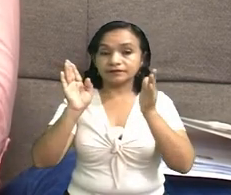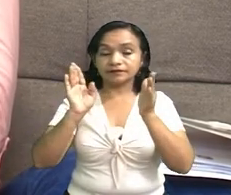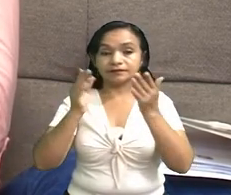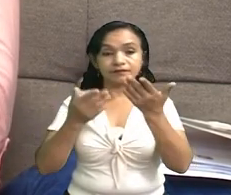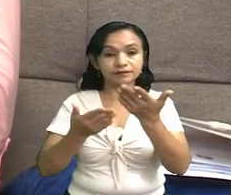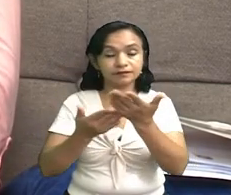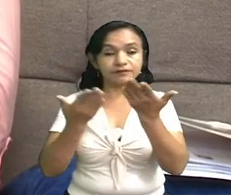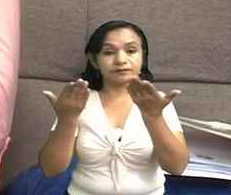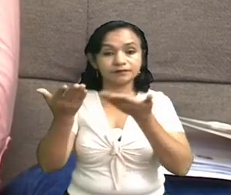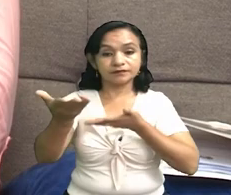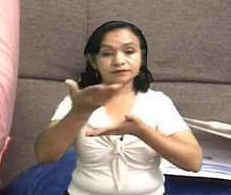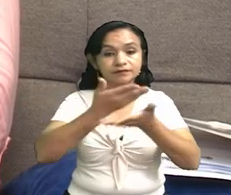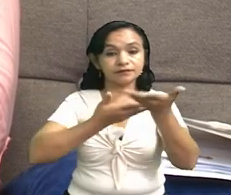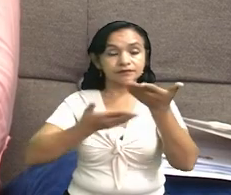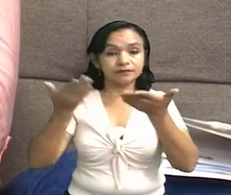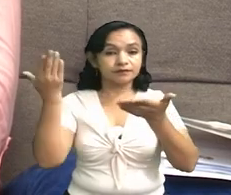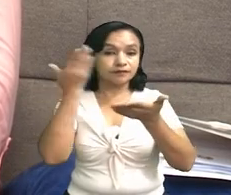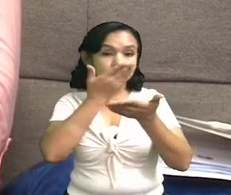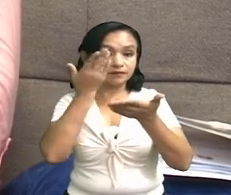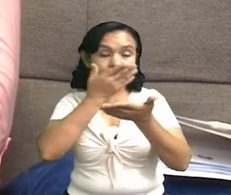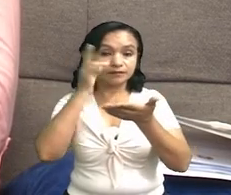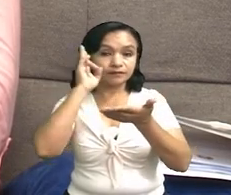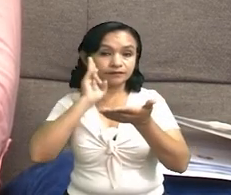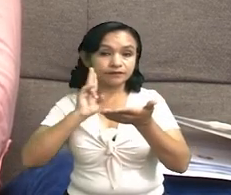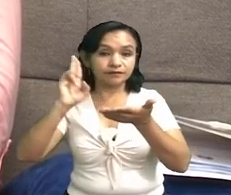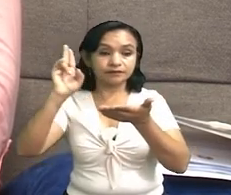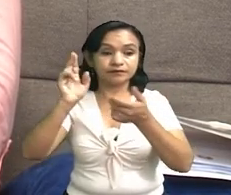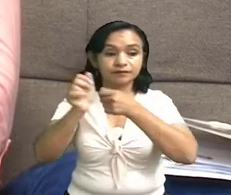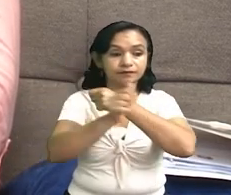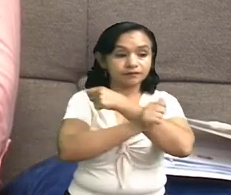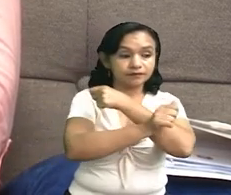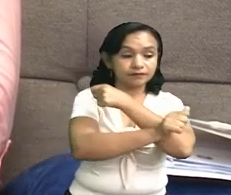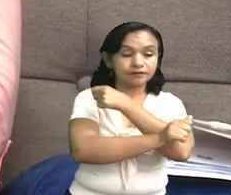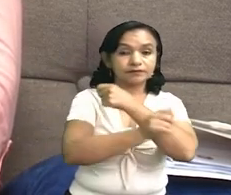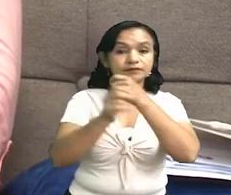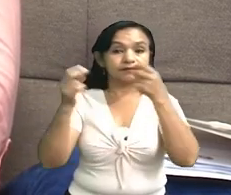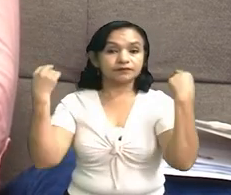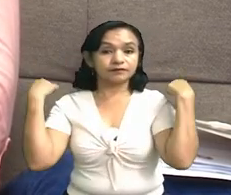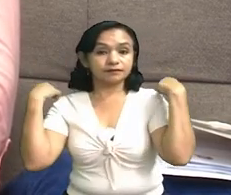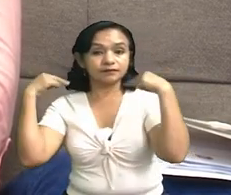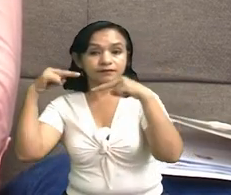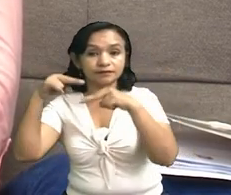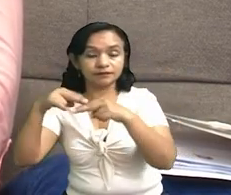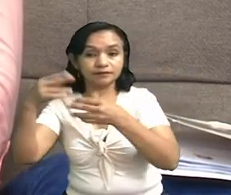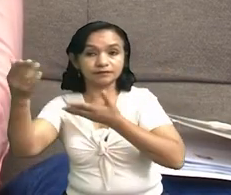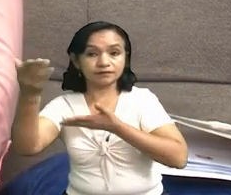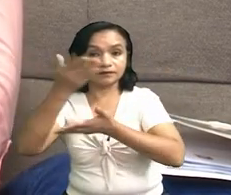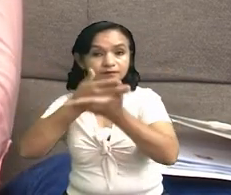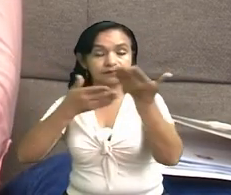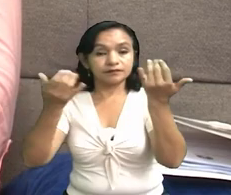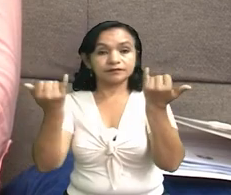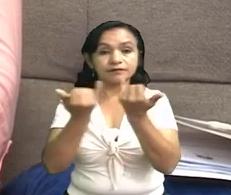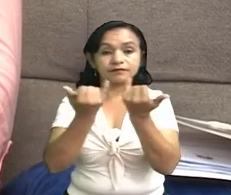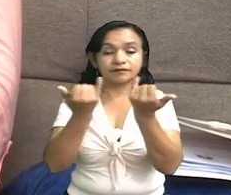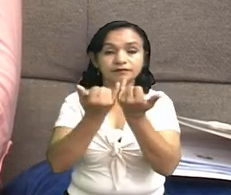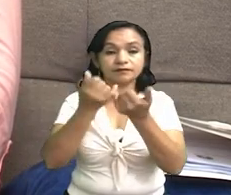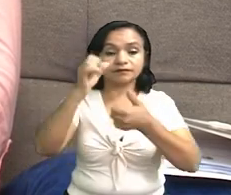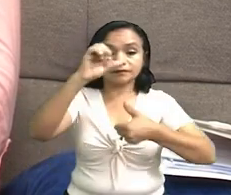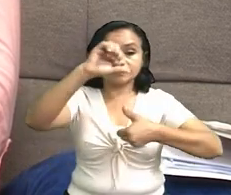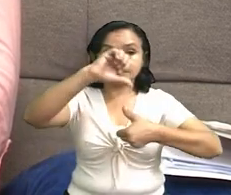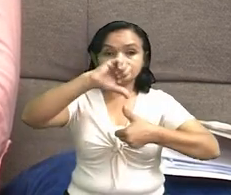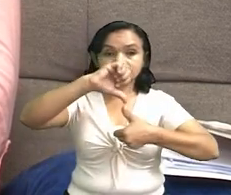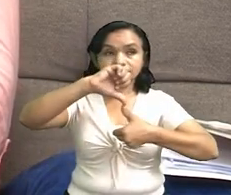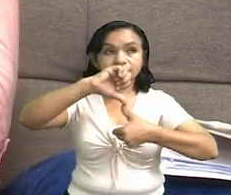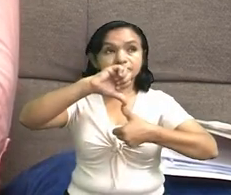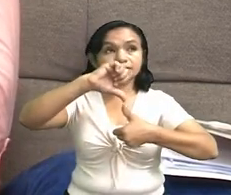también a intercambio académico, tanto de estudiantes como de profesores. Okay. Pero además a nivel de Centroamérica existe